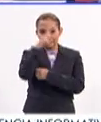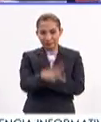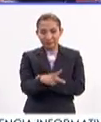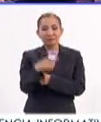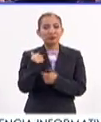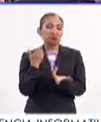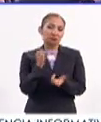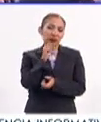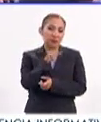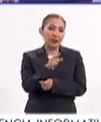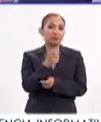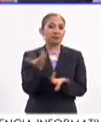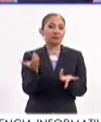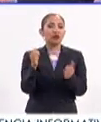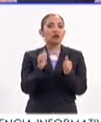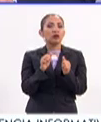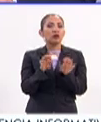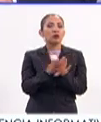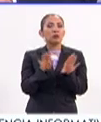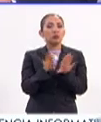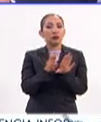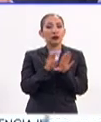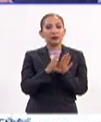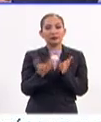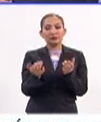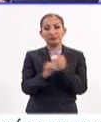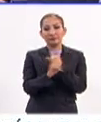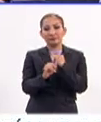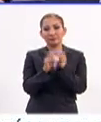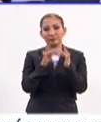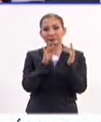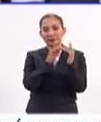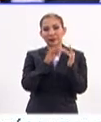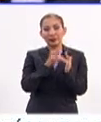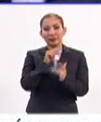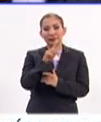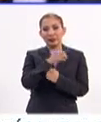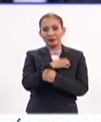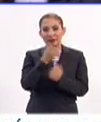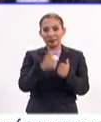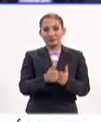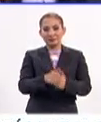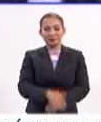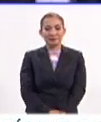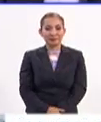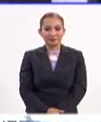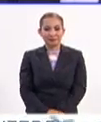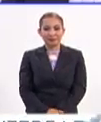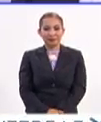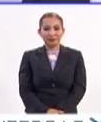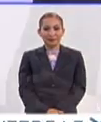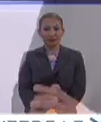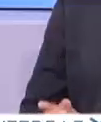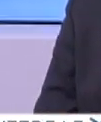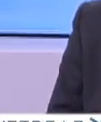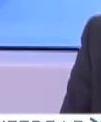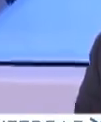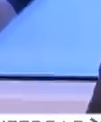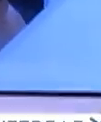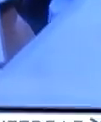de México y por supuesto también a través de las páginas de contacto de Televisión Educativa. No se vayan.